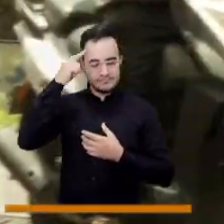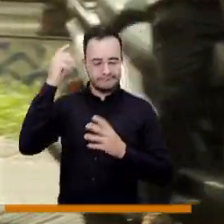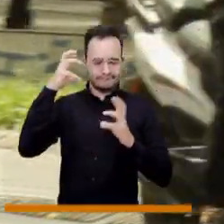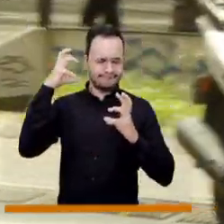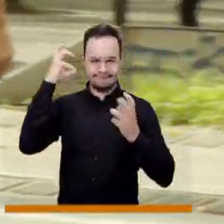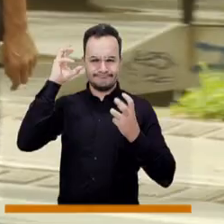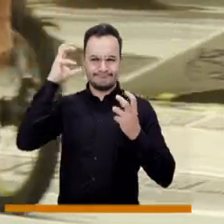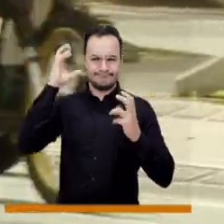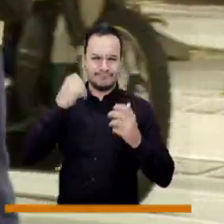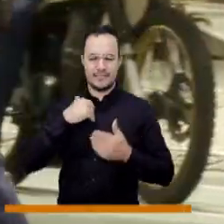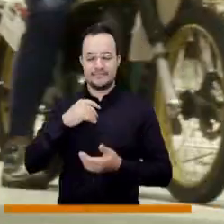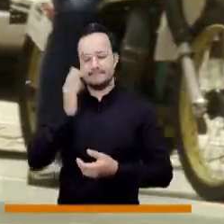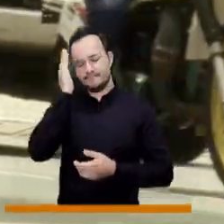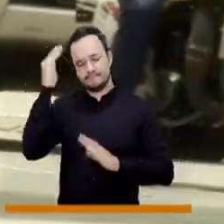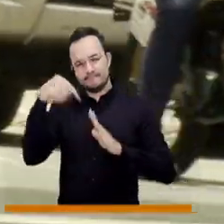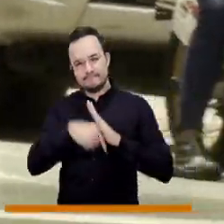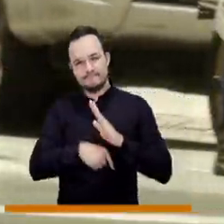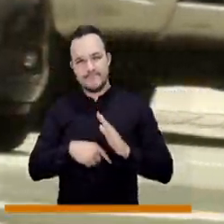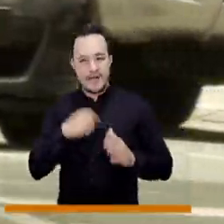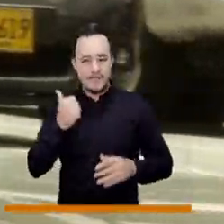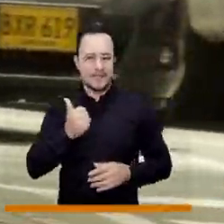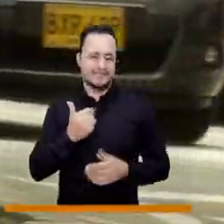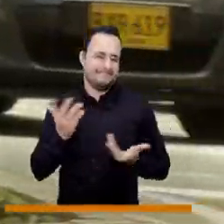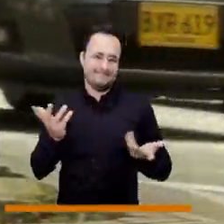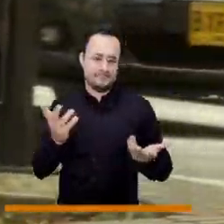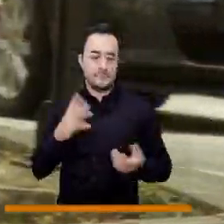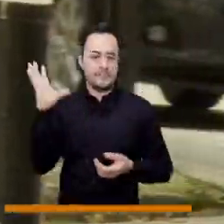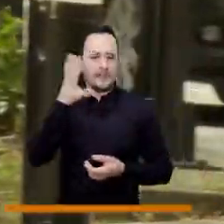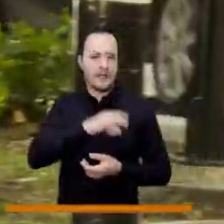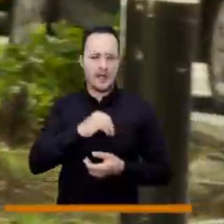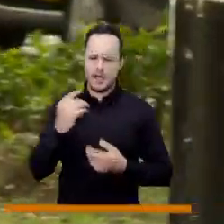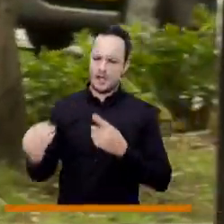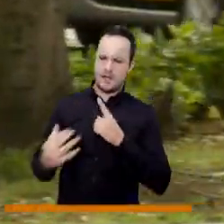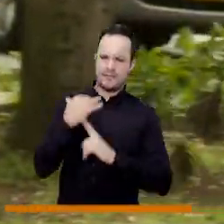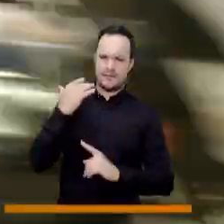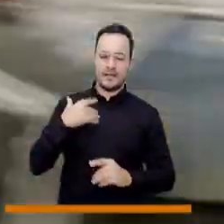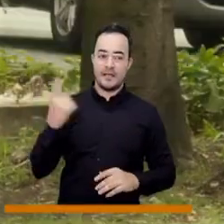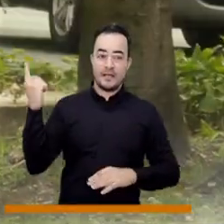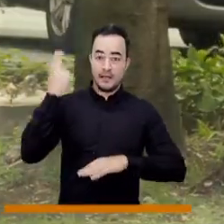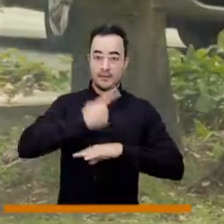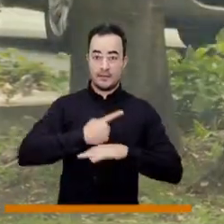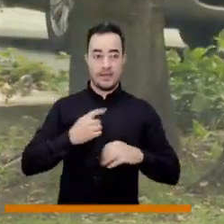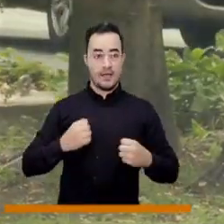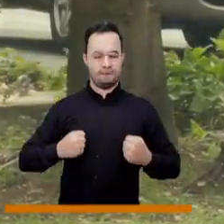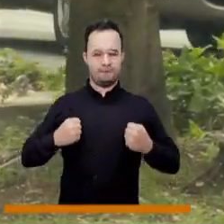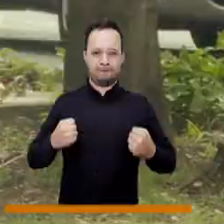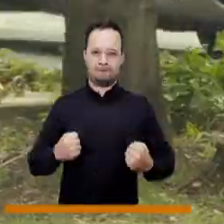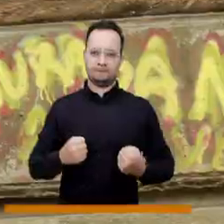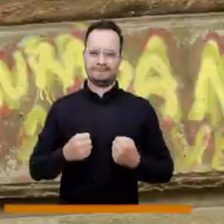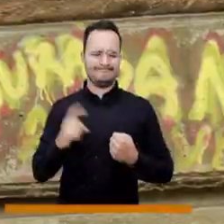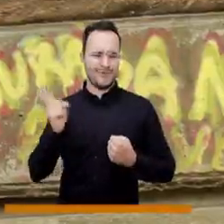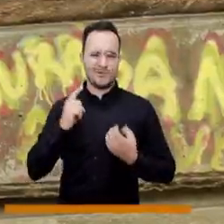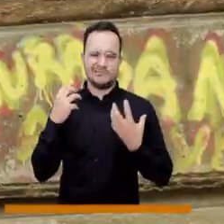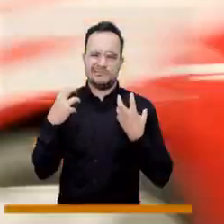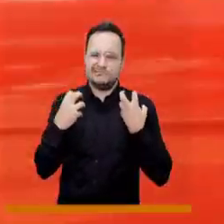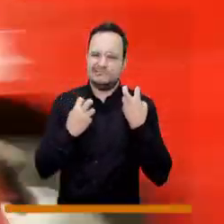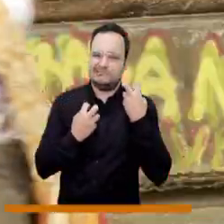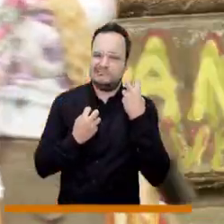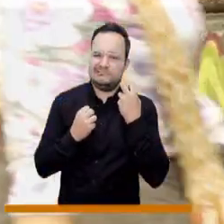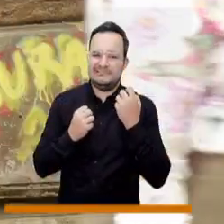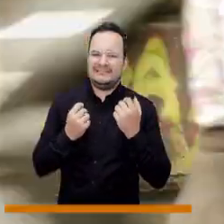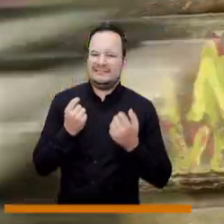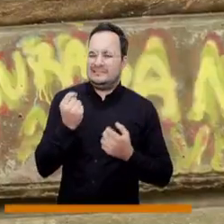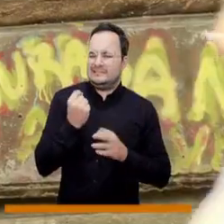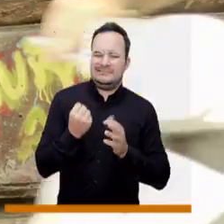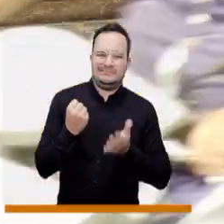directamente relacionado con el ruido. No estamos durmiendo bien. ¿Y qué nos está generando eso? Nos está generando en el día